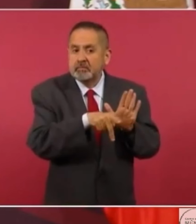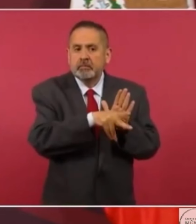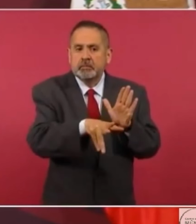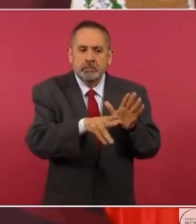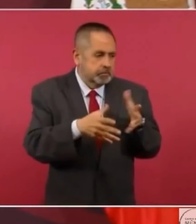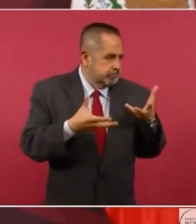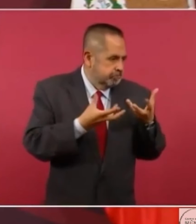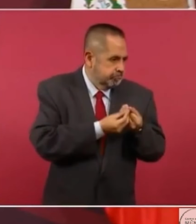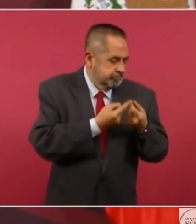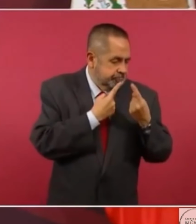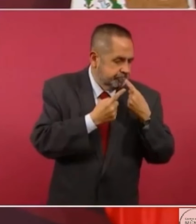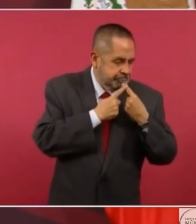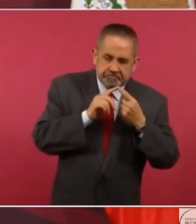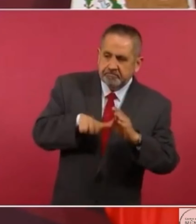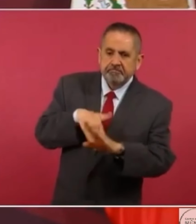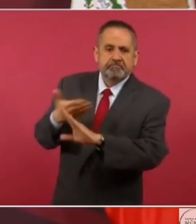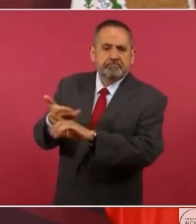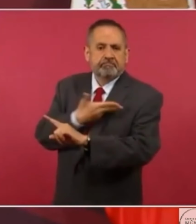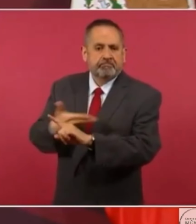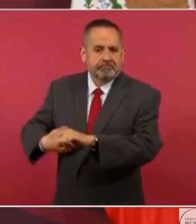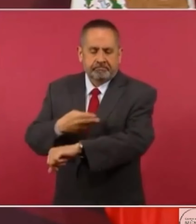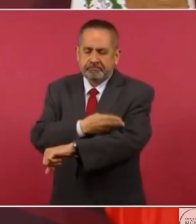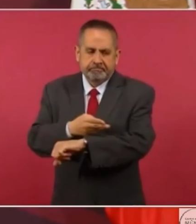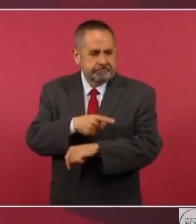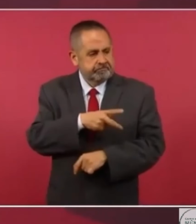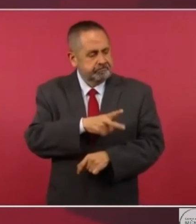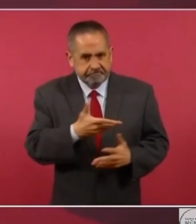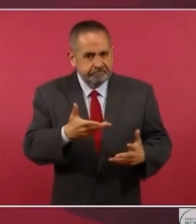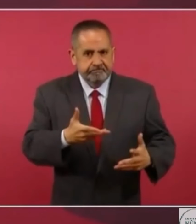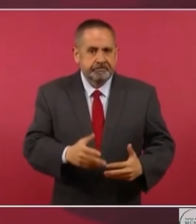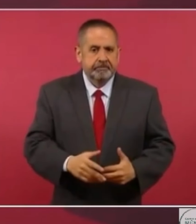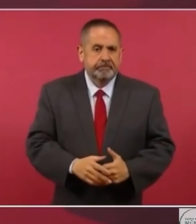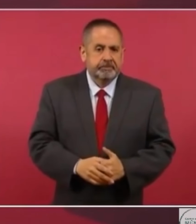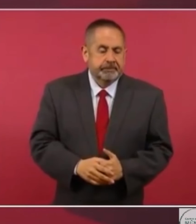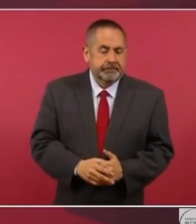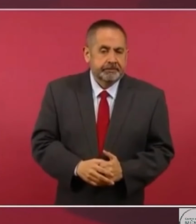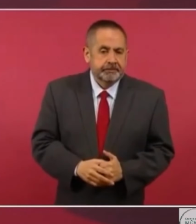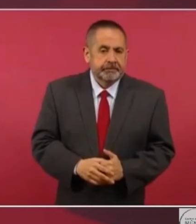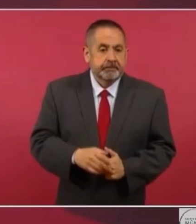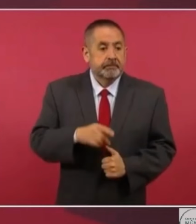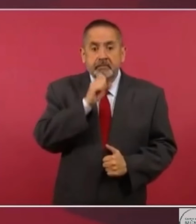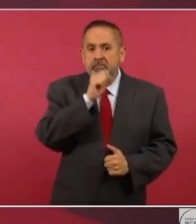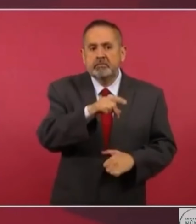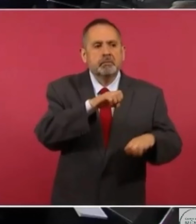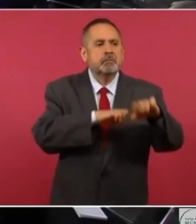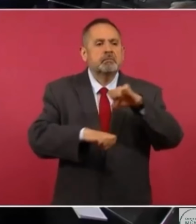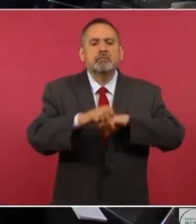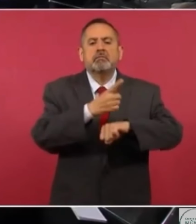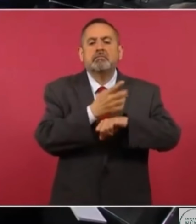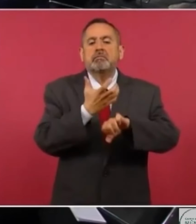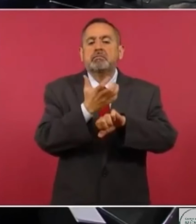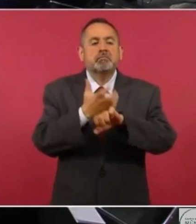papel, ¿sí?, deleznable. Y la embajada de Estados